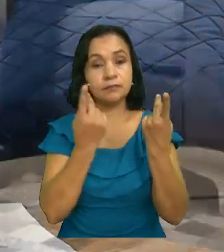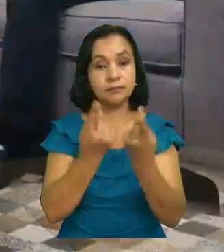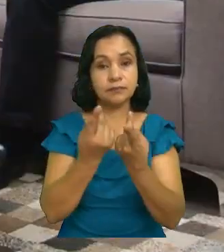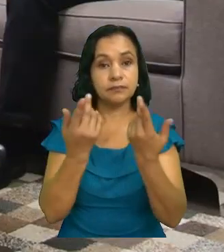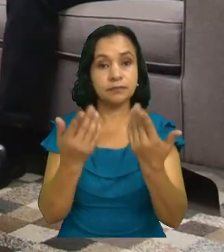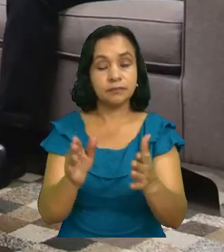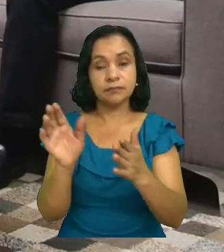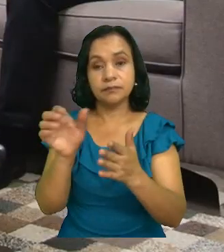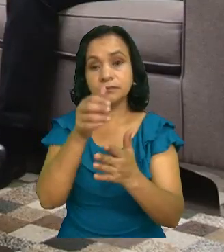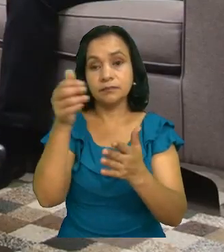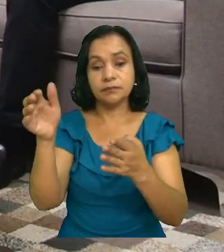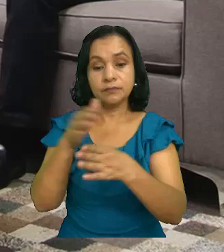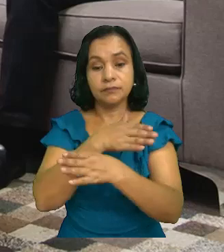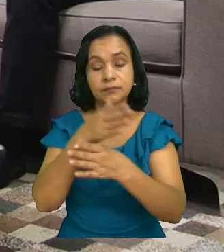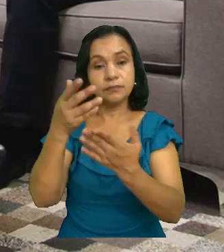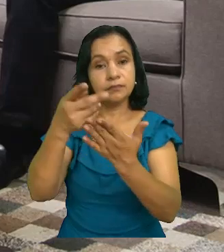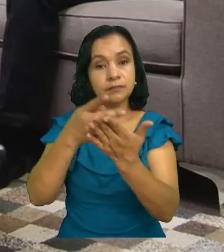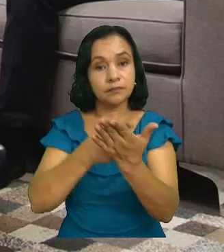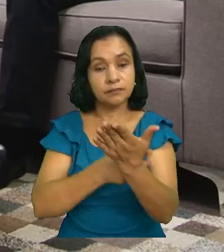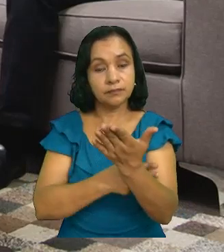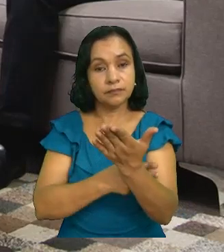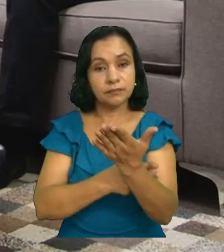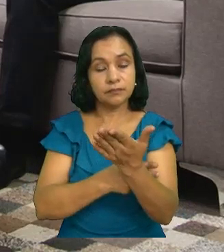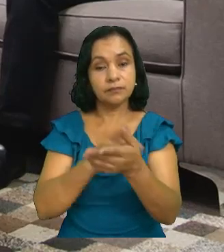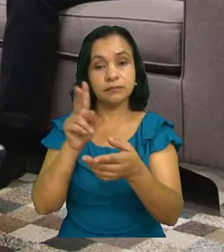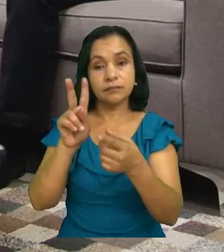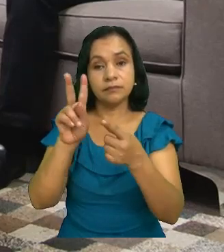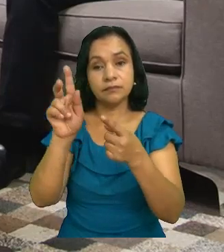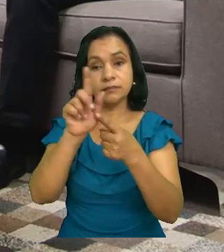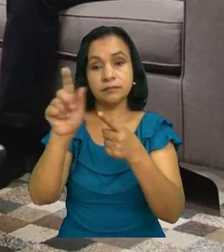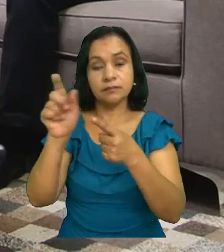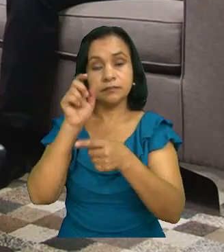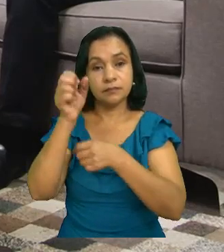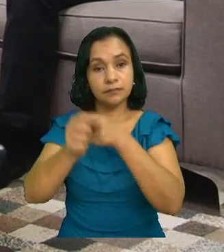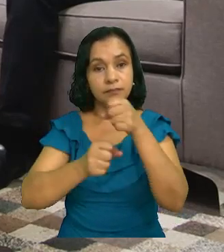Otros proyectos han comenzado en los primeros tres meses del año.